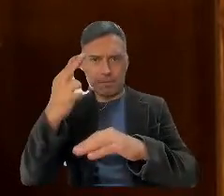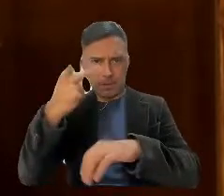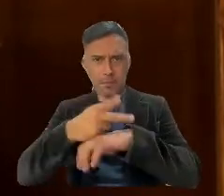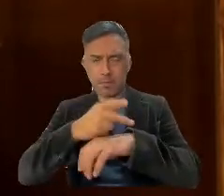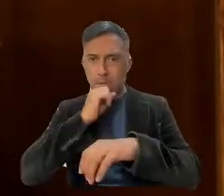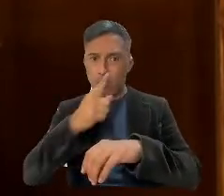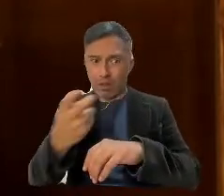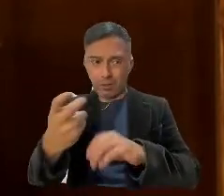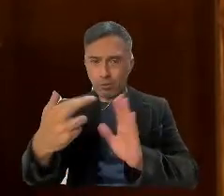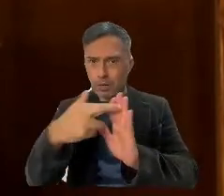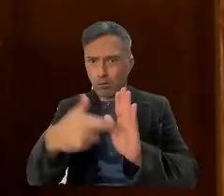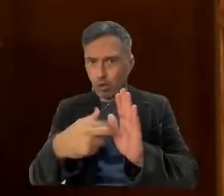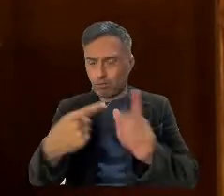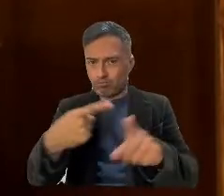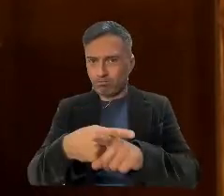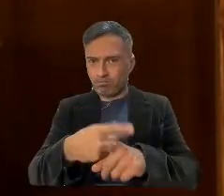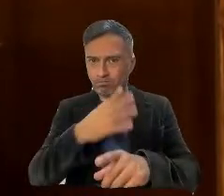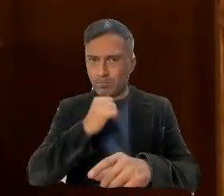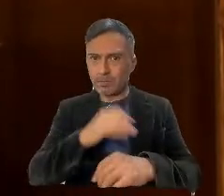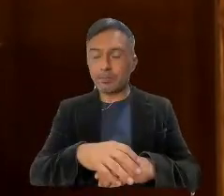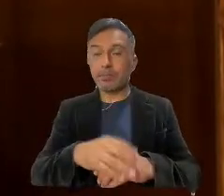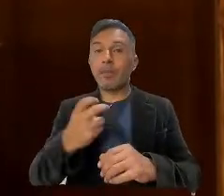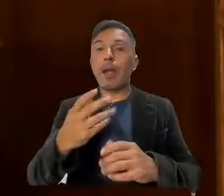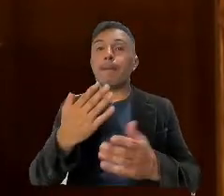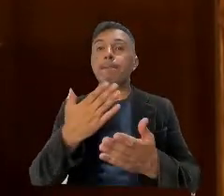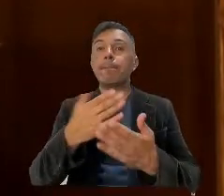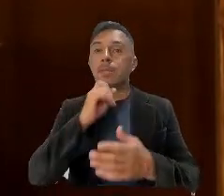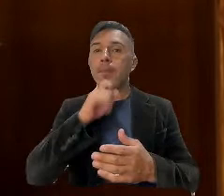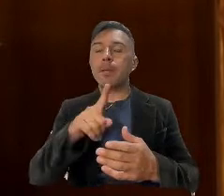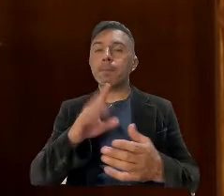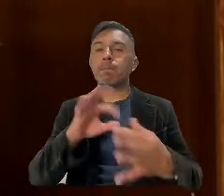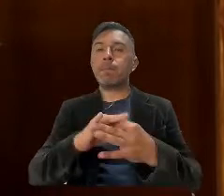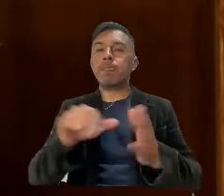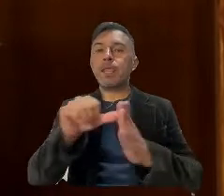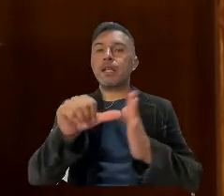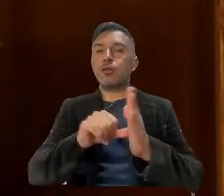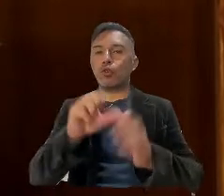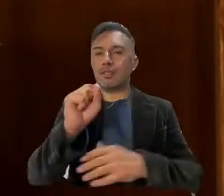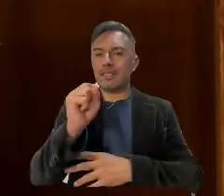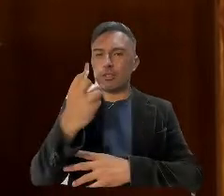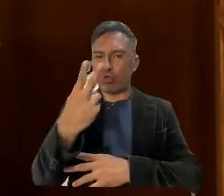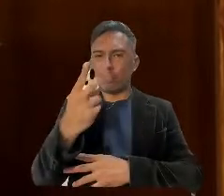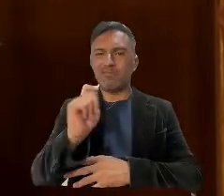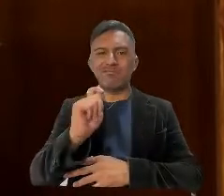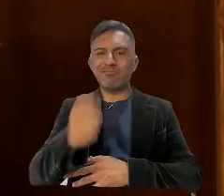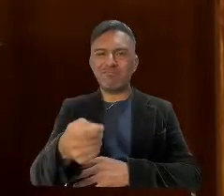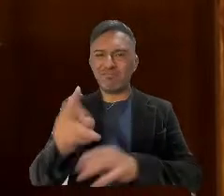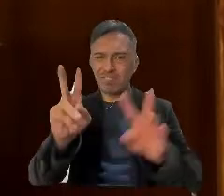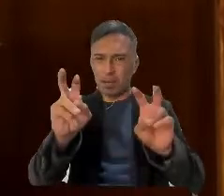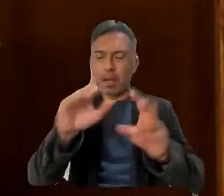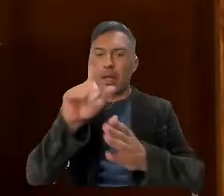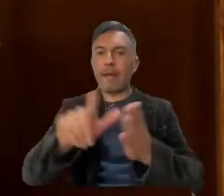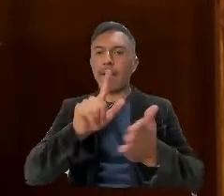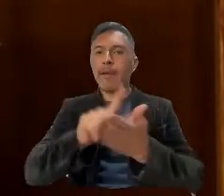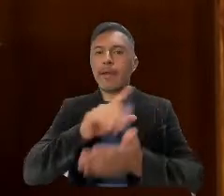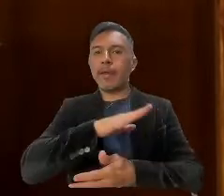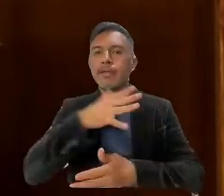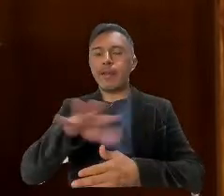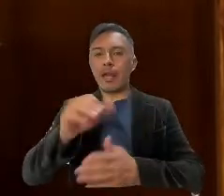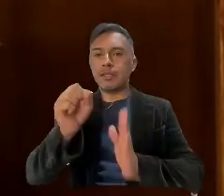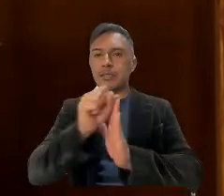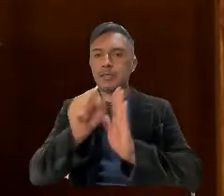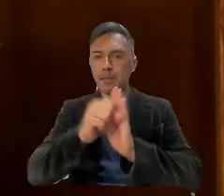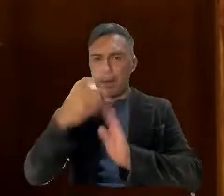inoperante. Además, se sustenta la modificación al artículo 62 de la Ley General del Sistema para la Carrera de las Maestras y